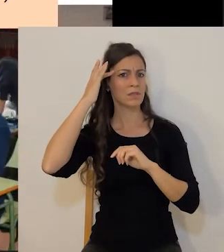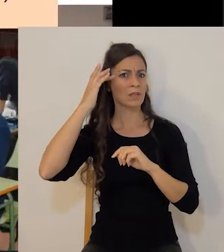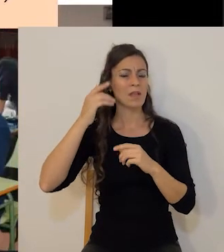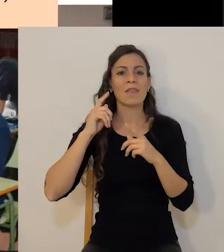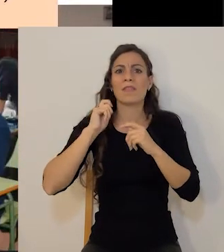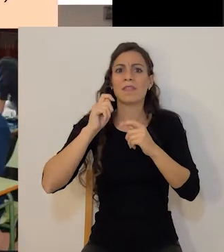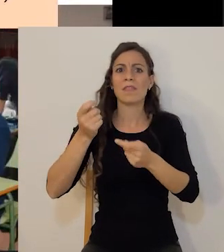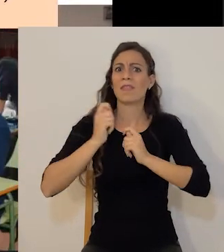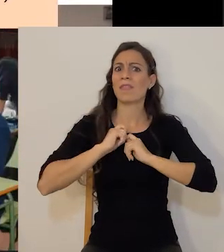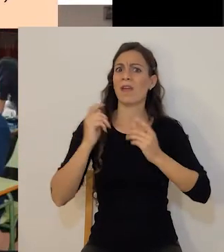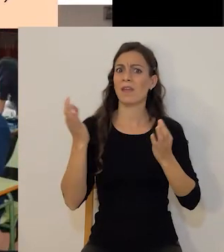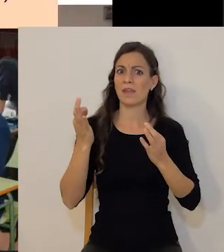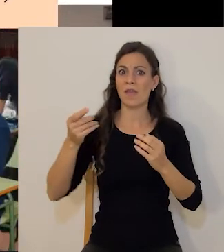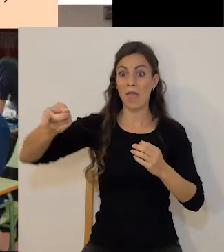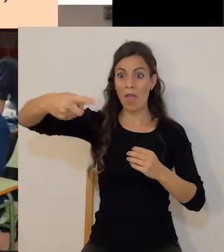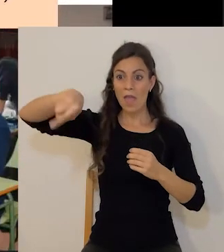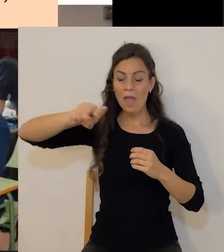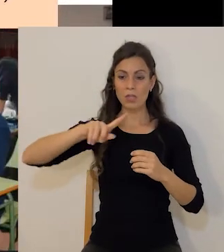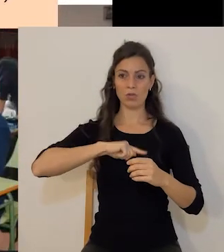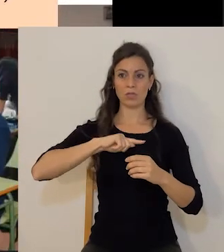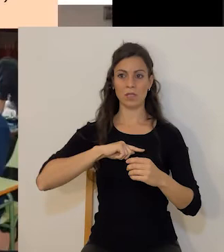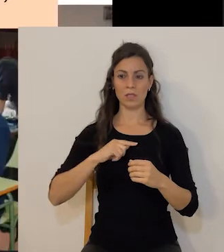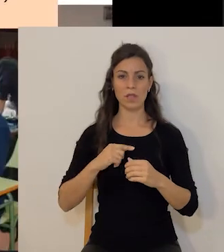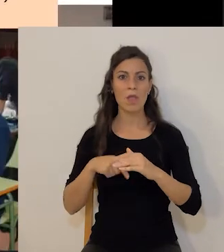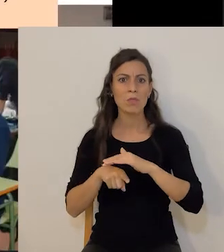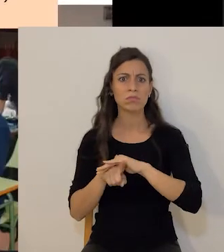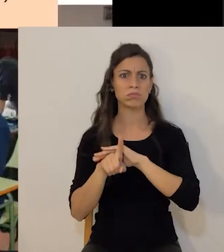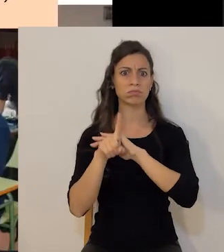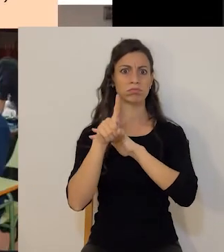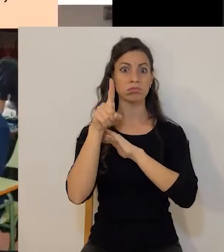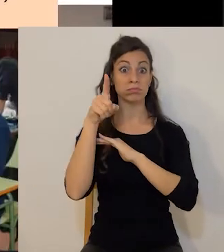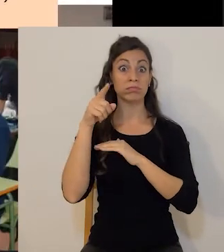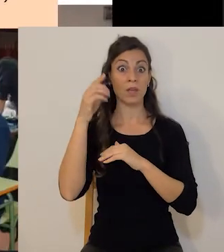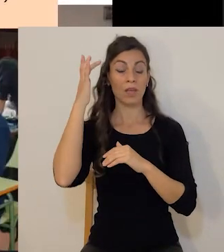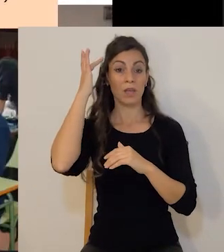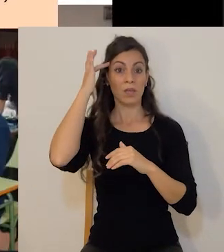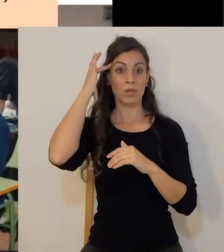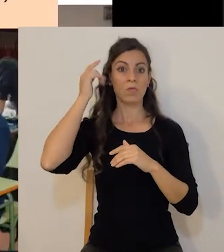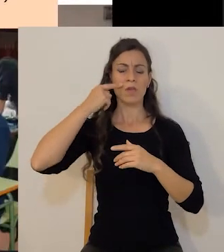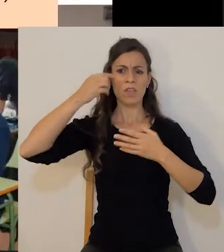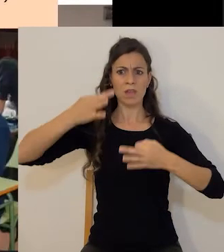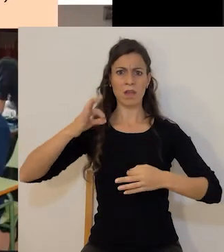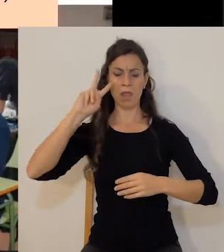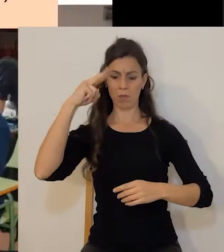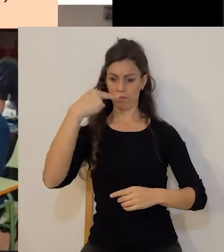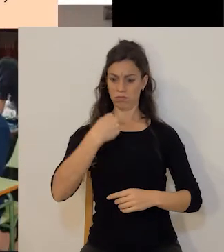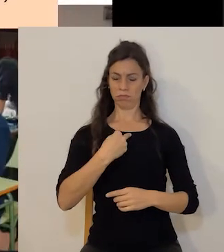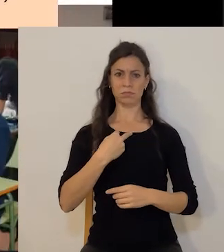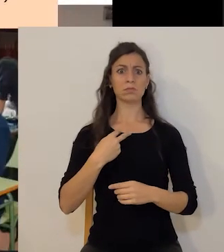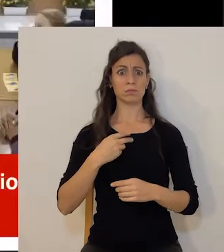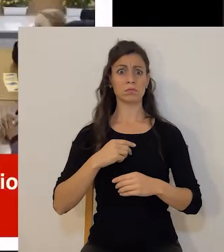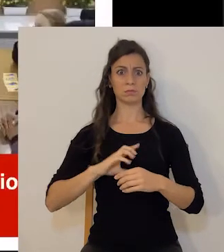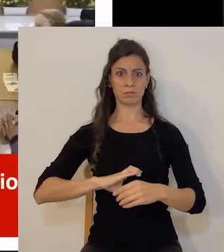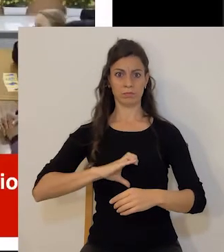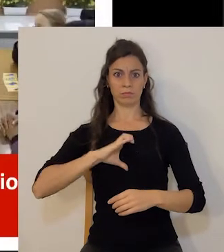que ellos perciban que avanzan y que pueden. Y no hay nada como un cerebro que cree en sí mismo como